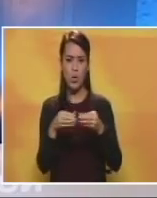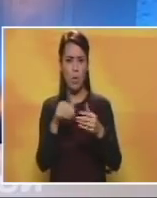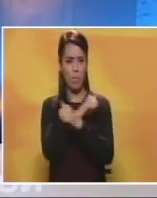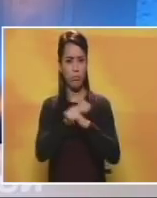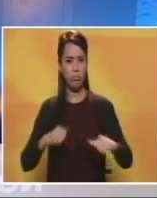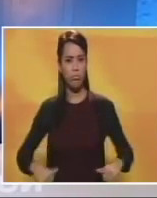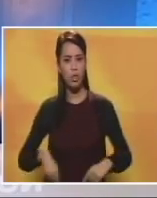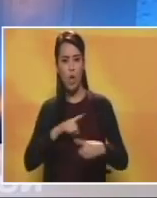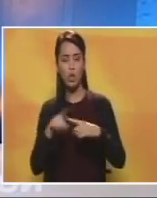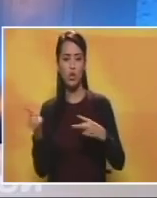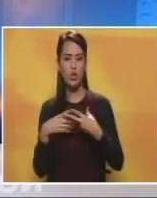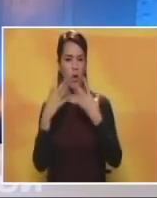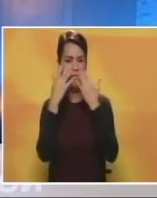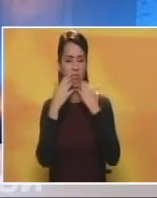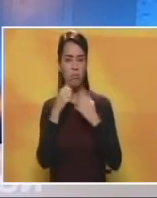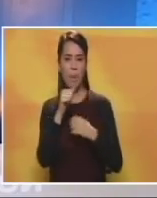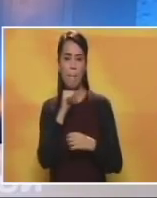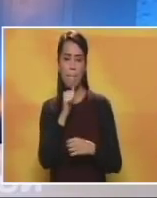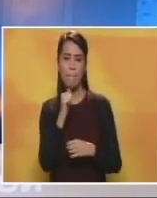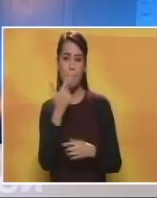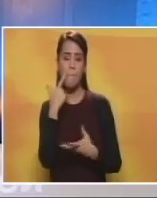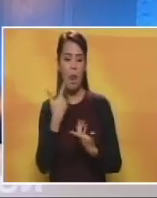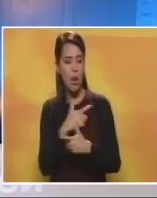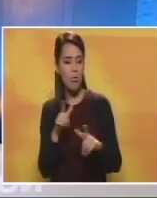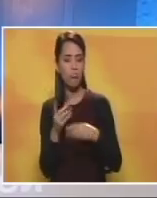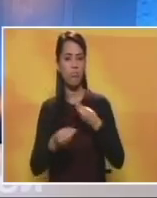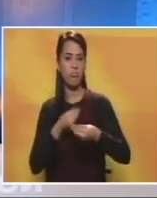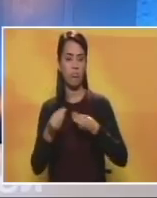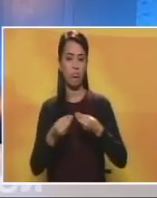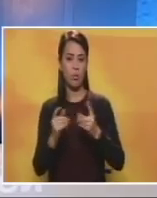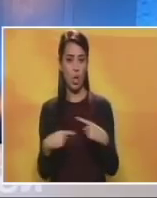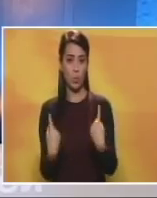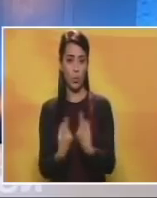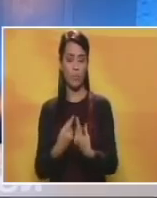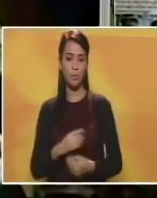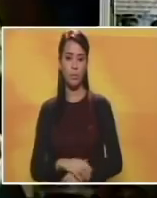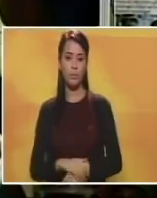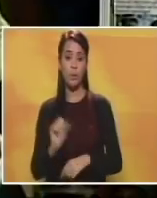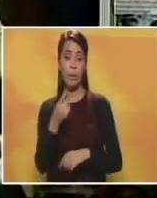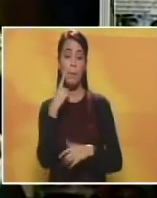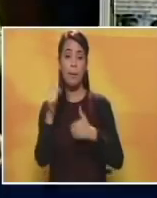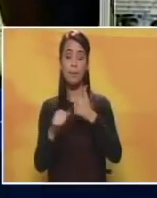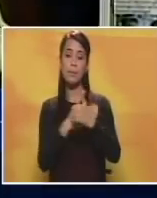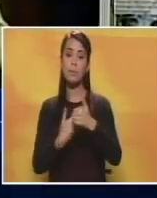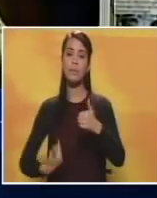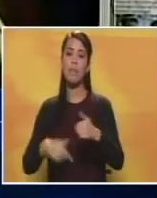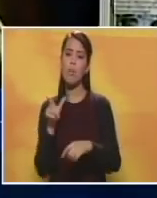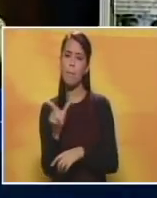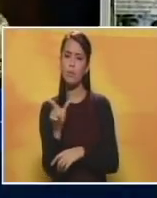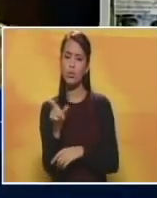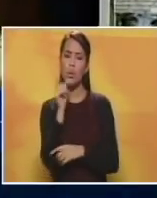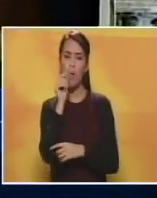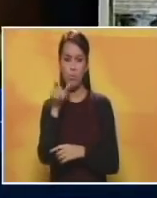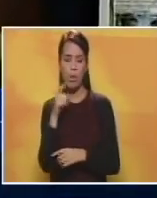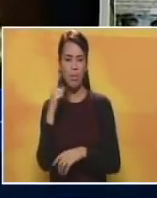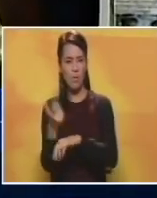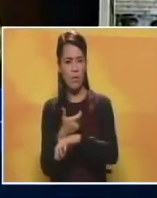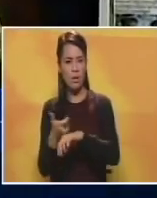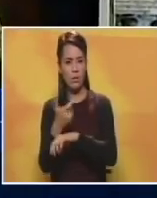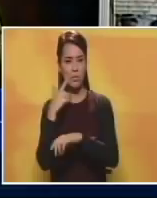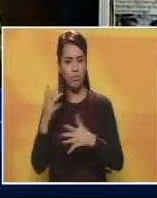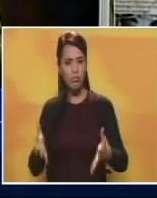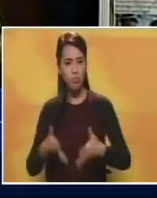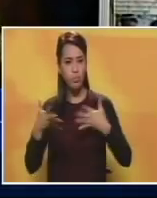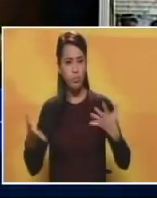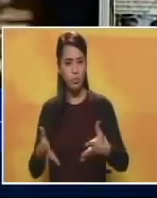paramilitares y bandas criminales actúen libremente en estos territorios. El primer vicepresidente del PSUV precisó que el gobierno venezolano está obligado a promover